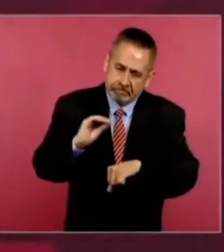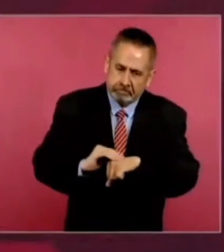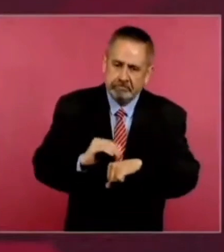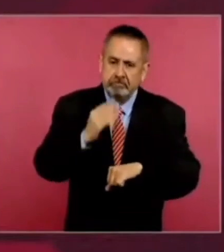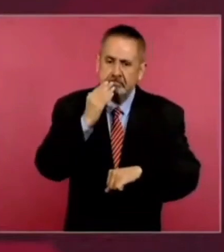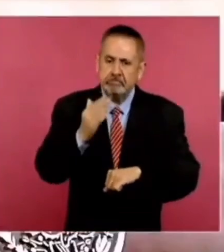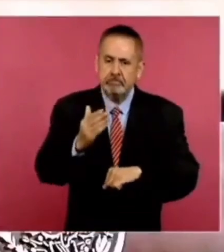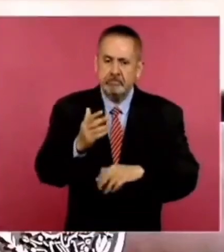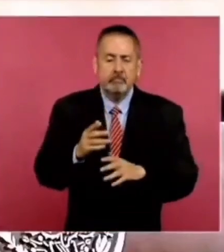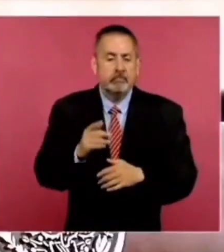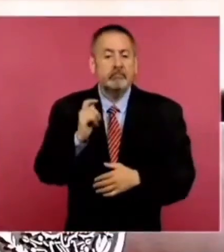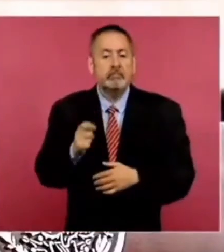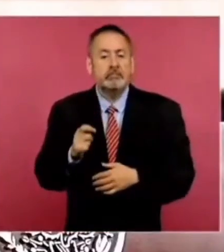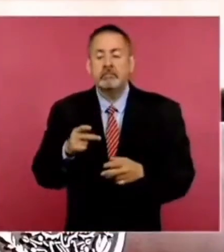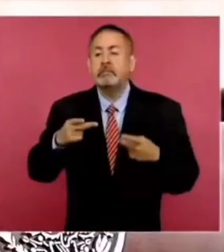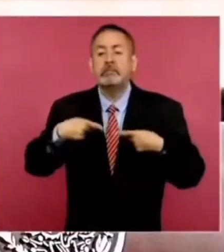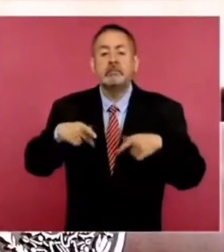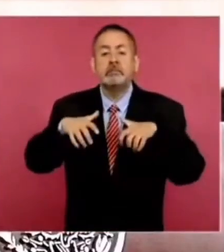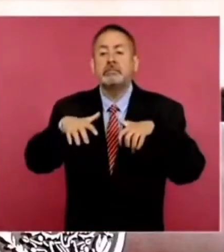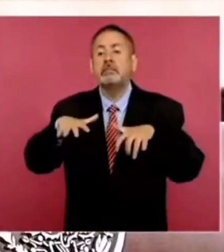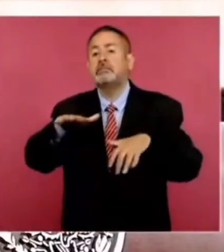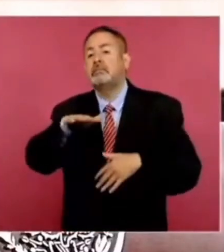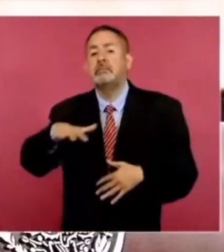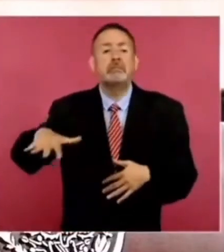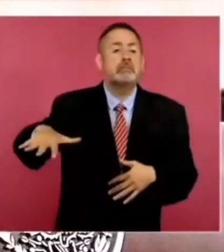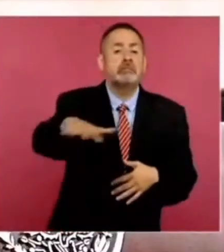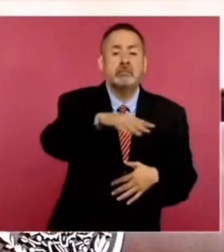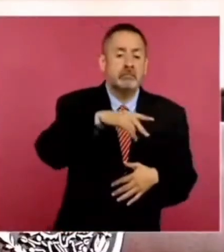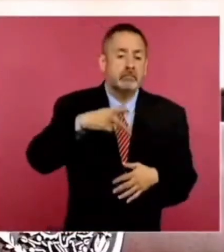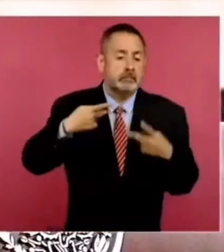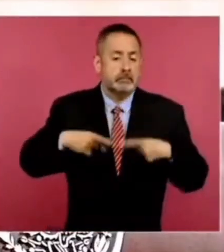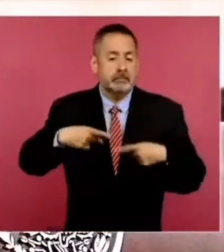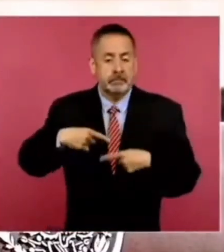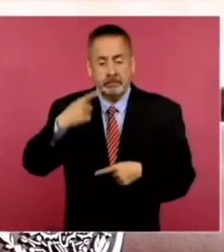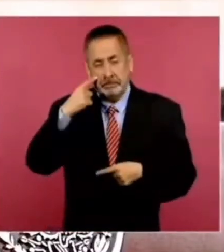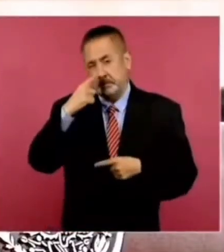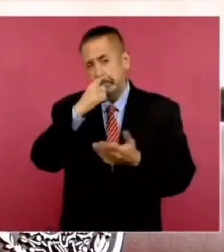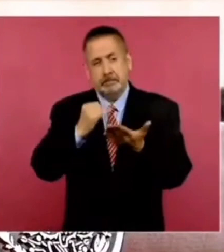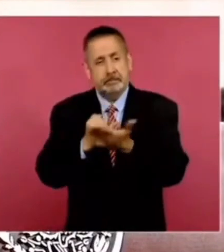y dejarle al pueblo la decisión.